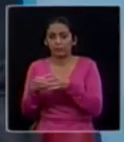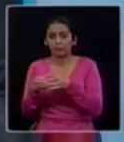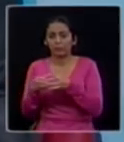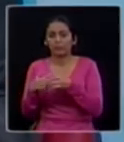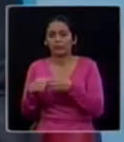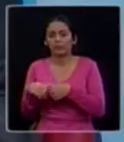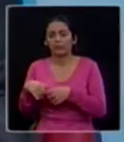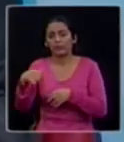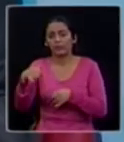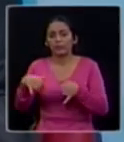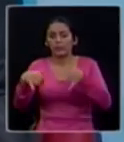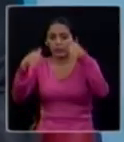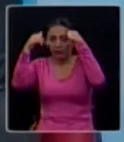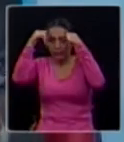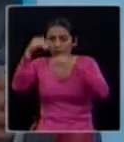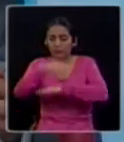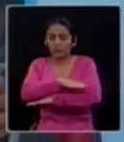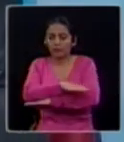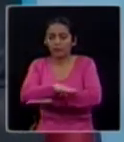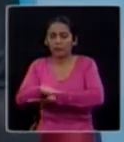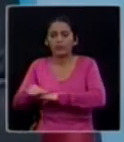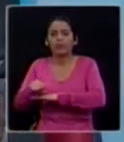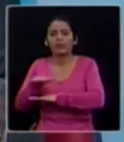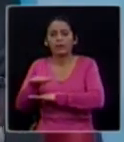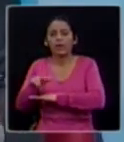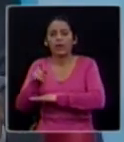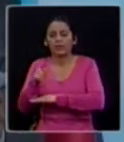Sierra. Queremos conocer cómo anda el sector